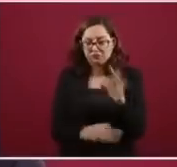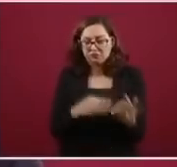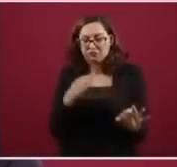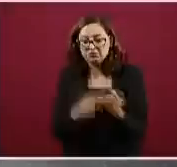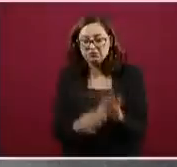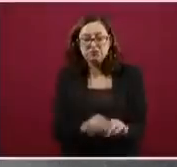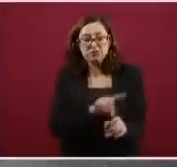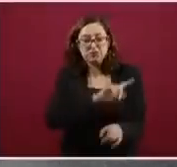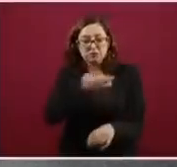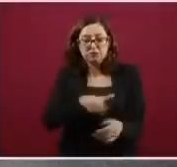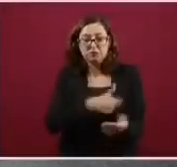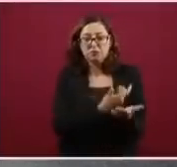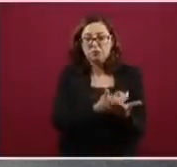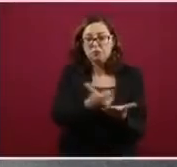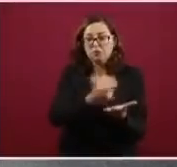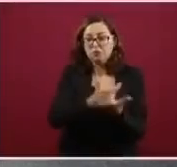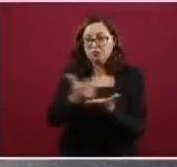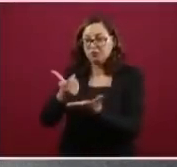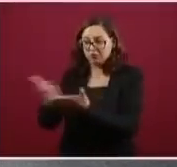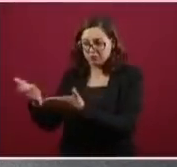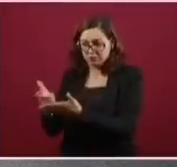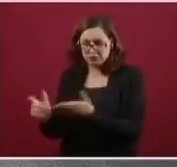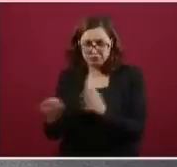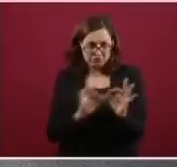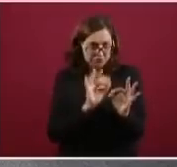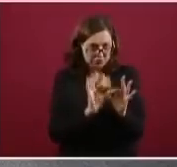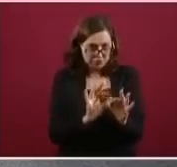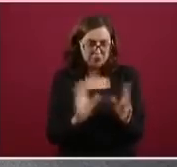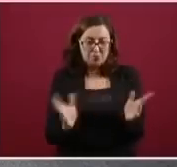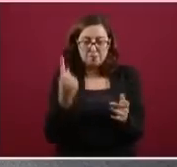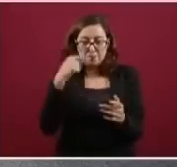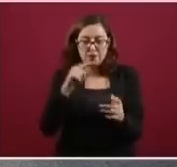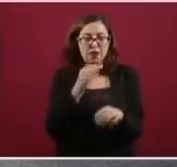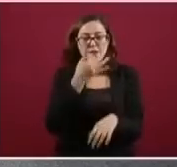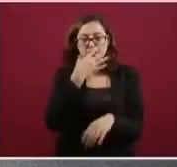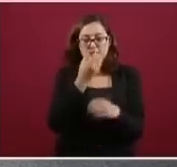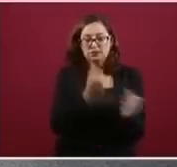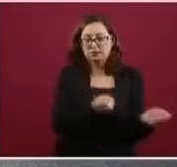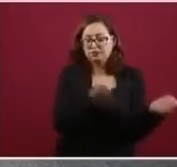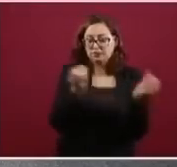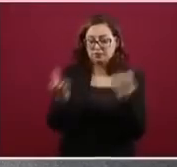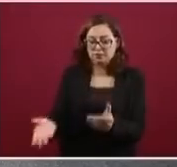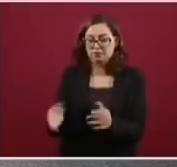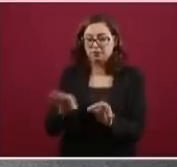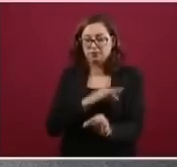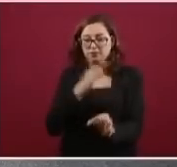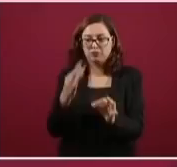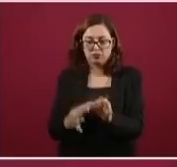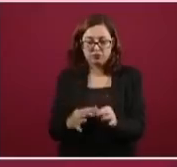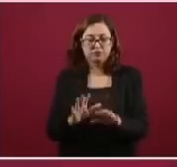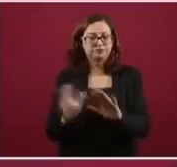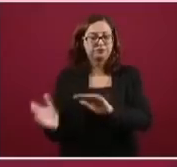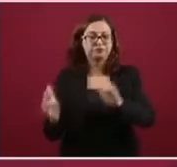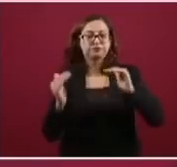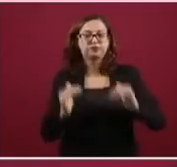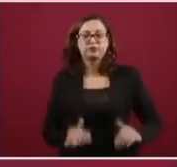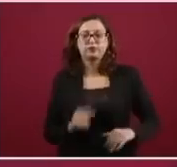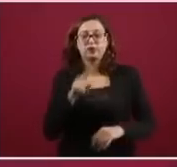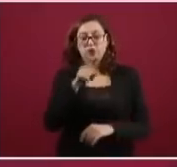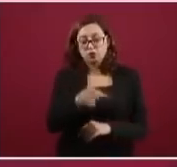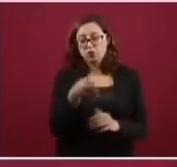adecuada de la pregunta aquí tenía que ver con los ejercicios si tú ves el informe